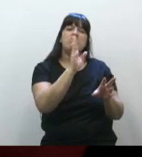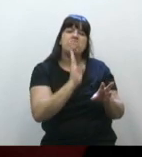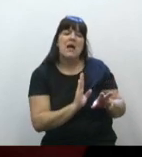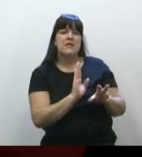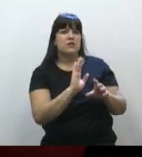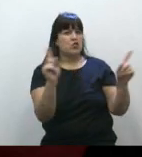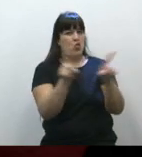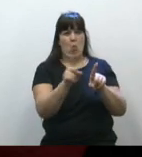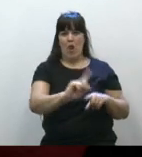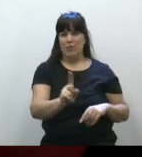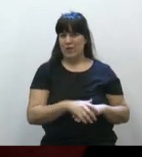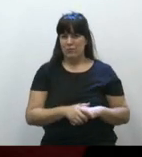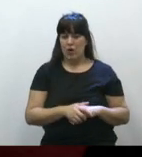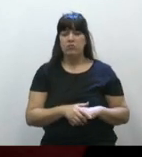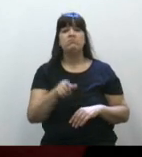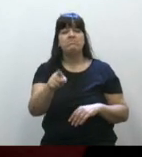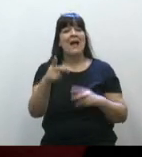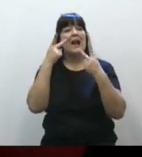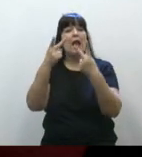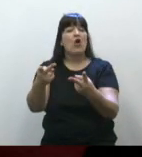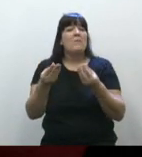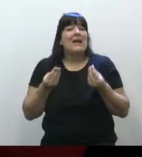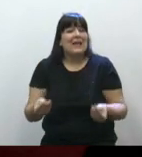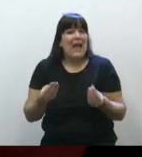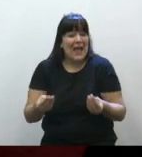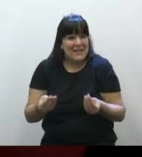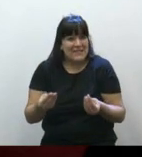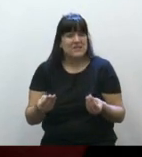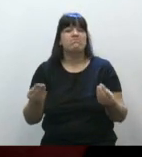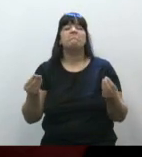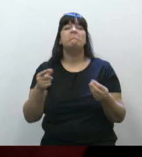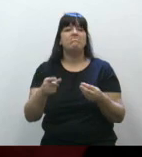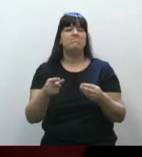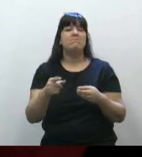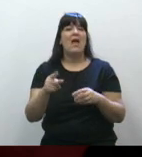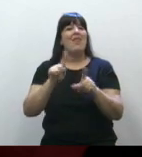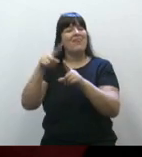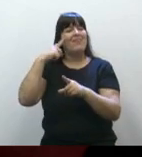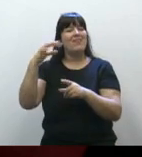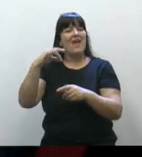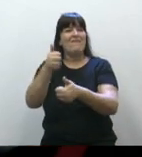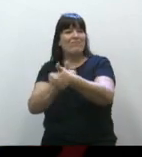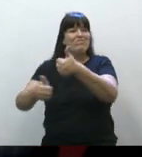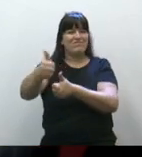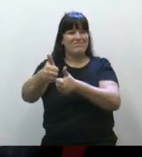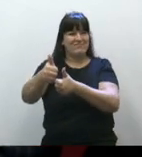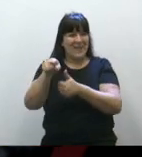tolerancia el reconocimiento significa ponerse en el lugar del otro